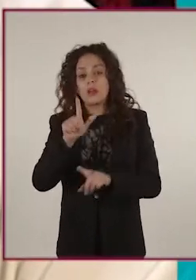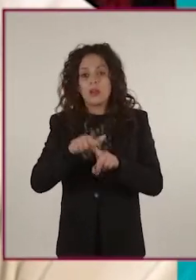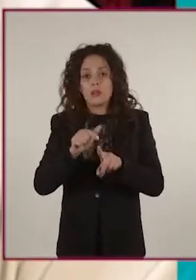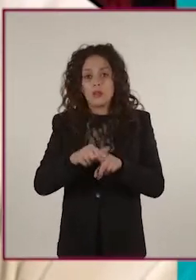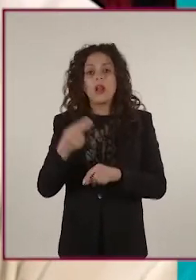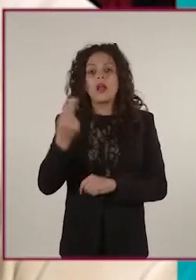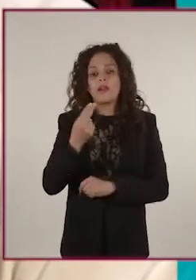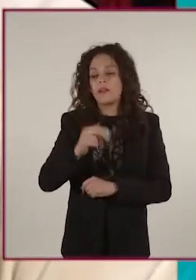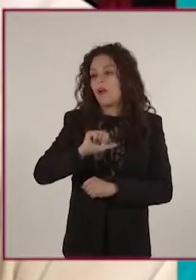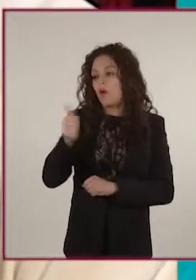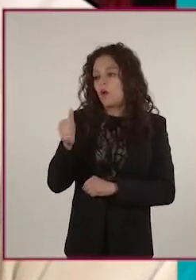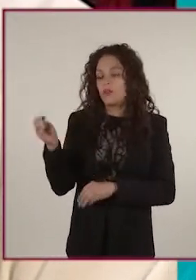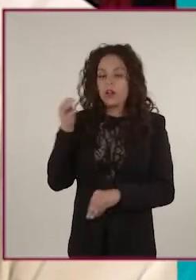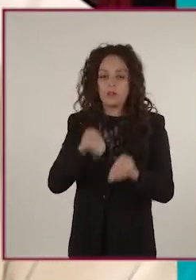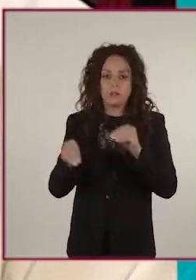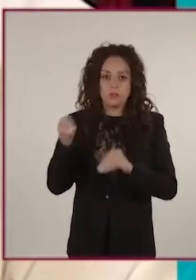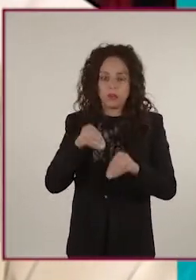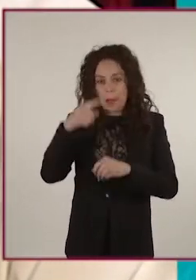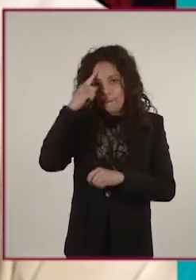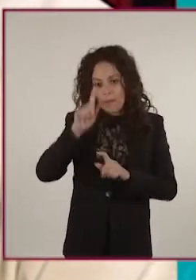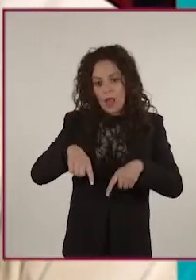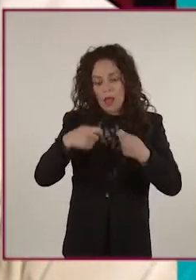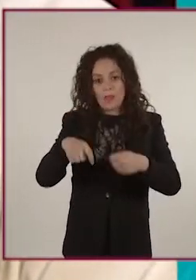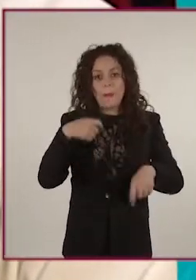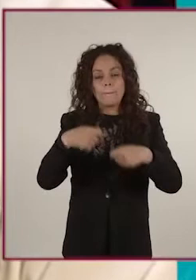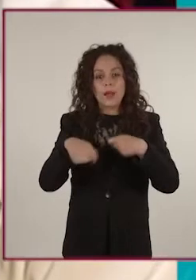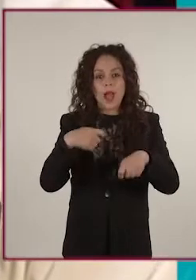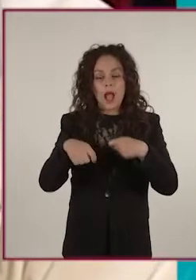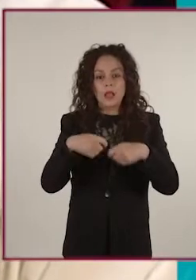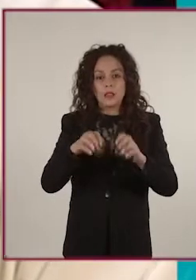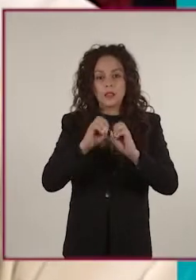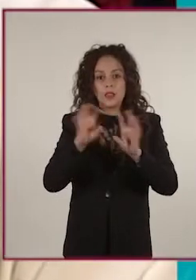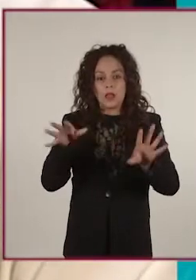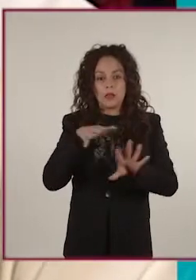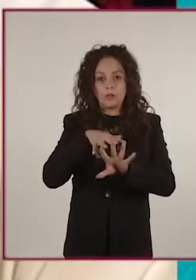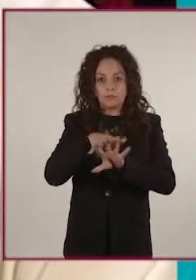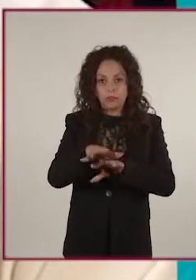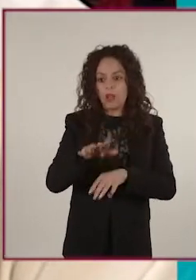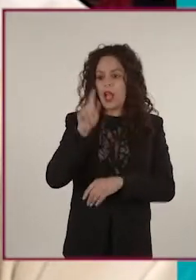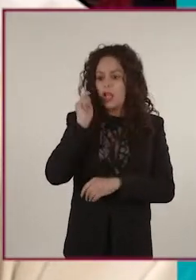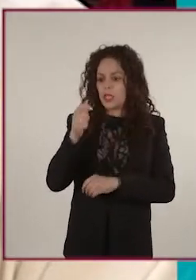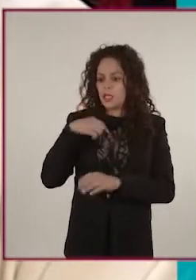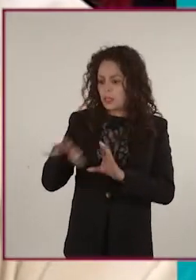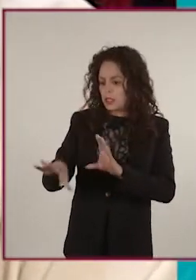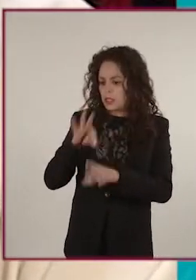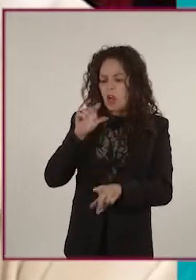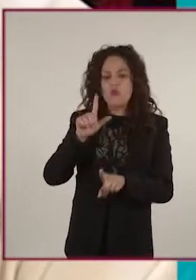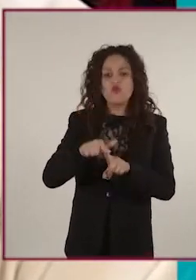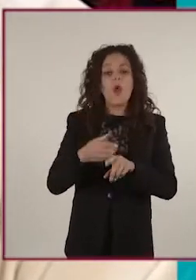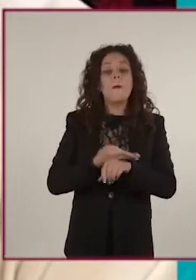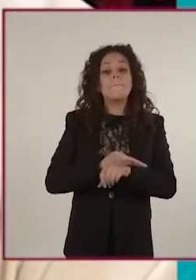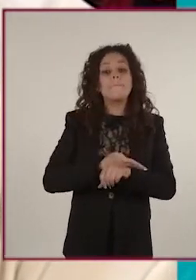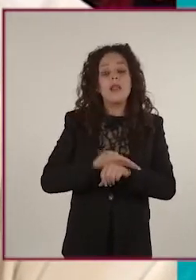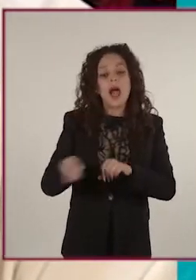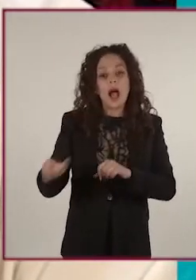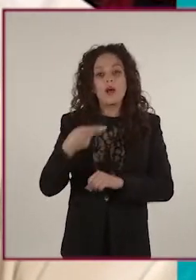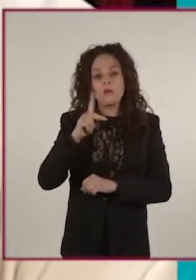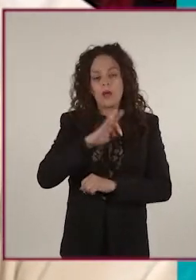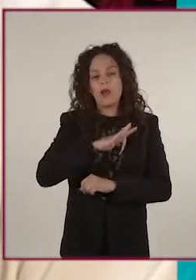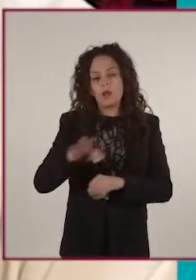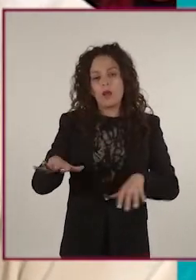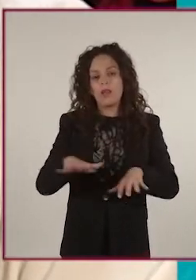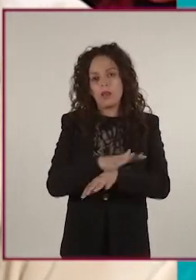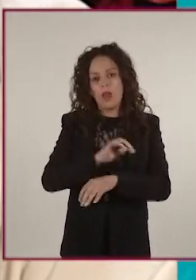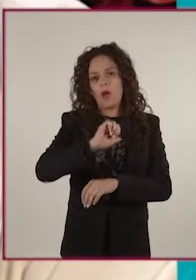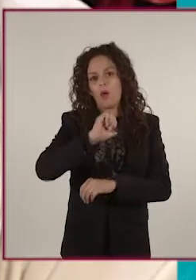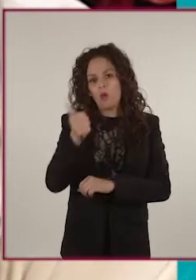que den un plástico, que no es el que obtenemos es de color blanco, pero se pueden